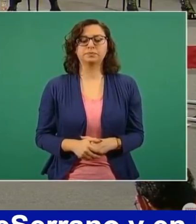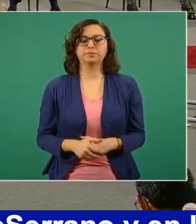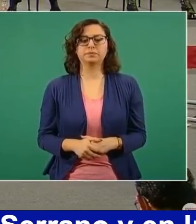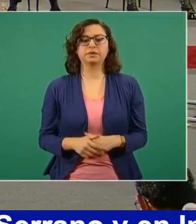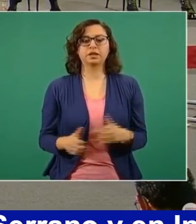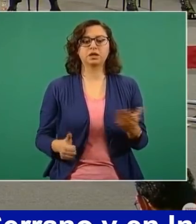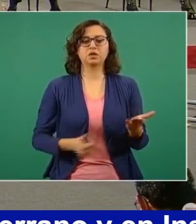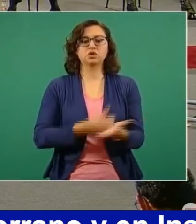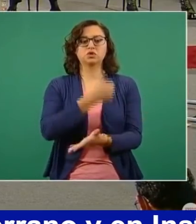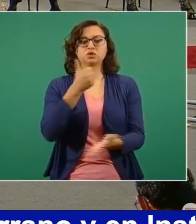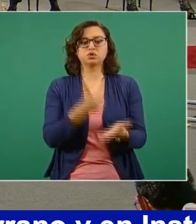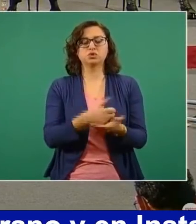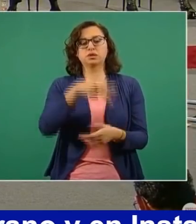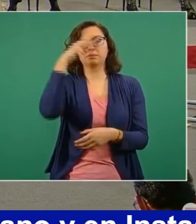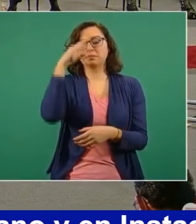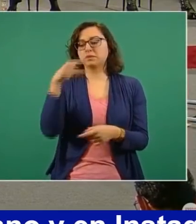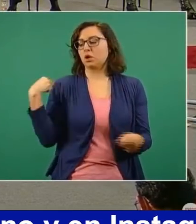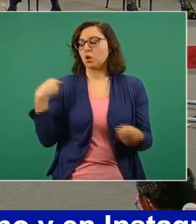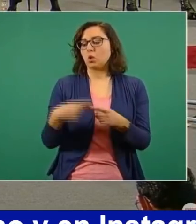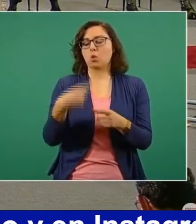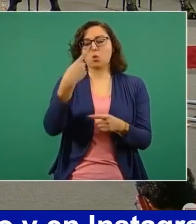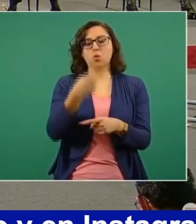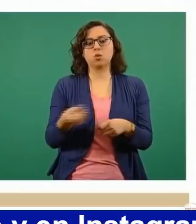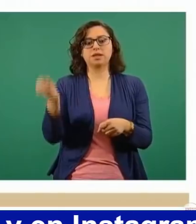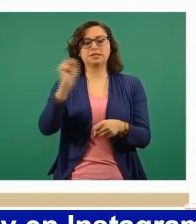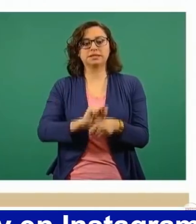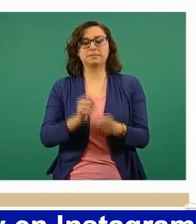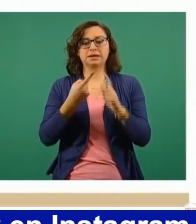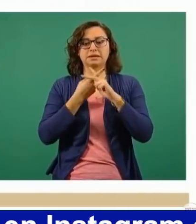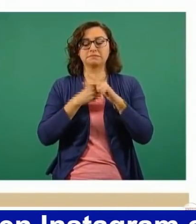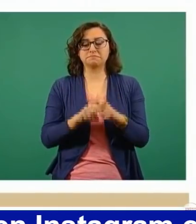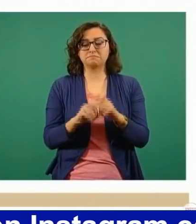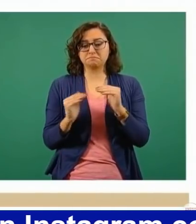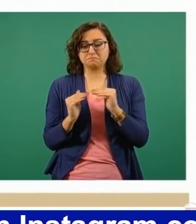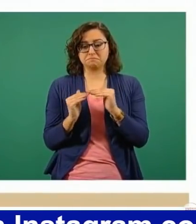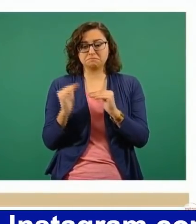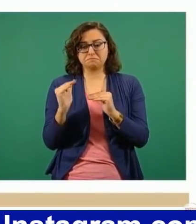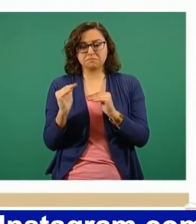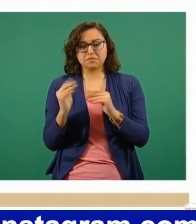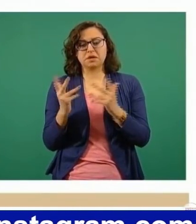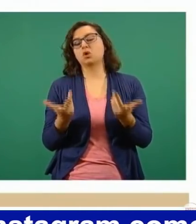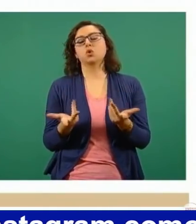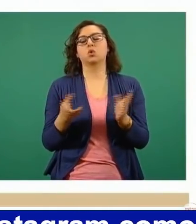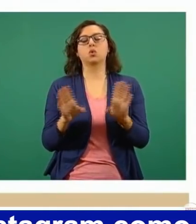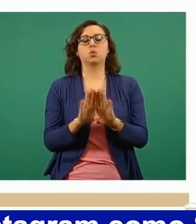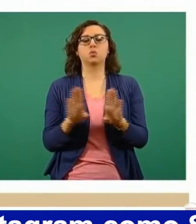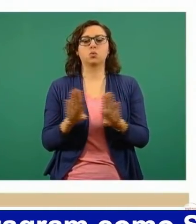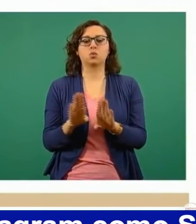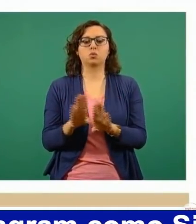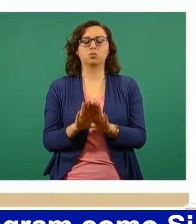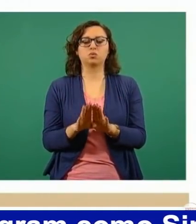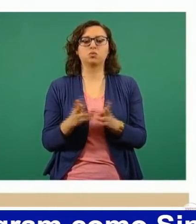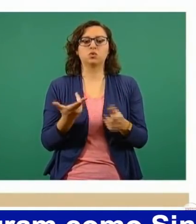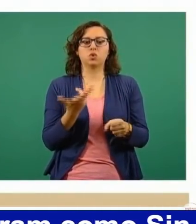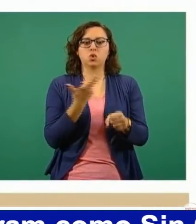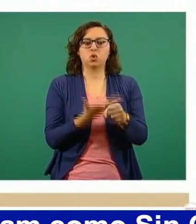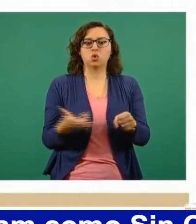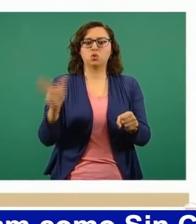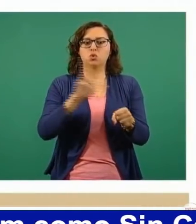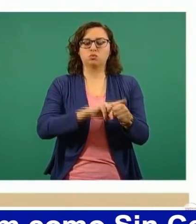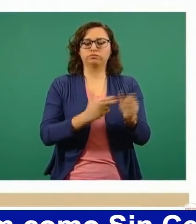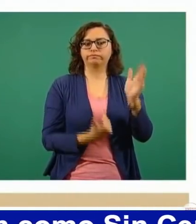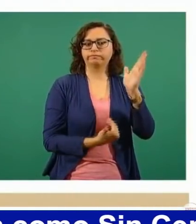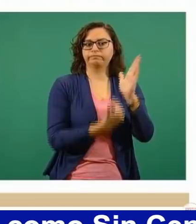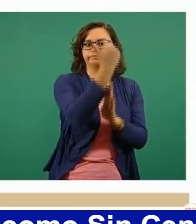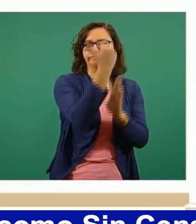Ciudad de México apenas una semana, tenemos ahí una situación mixta, habían subido las hospitalizaciones en